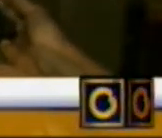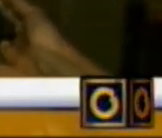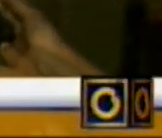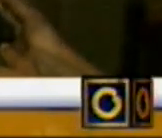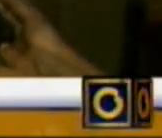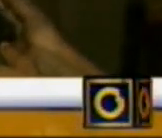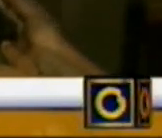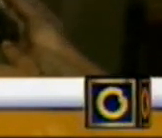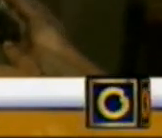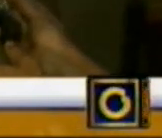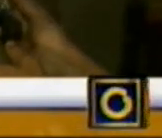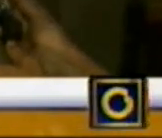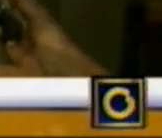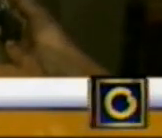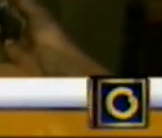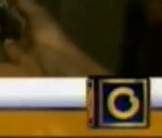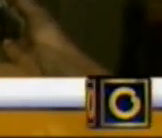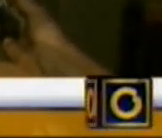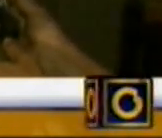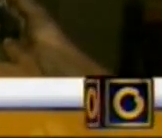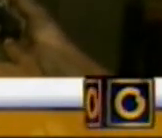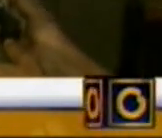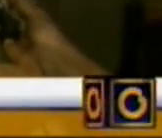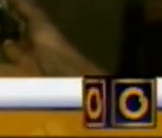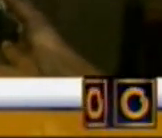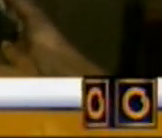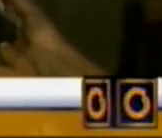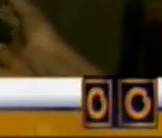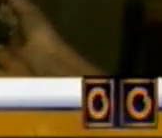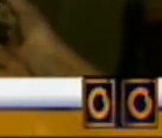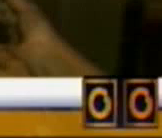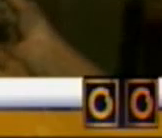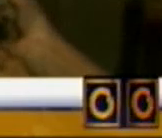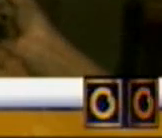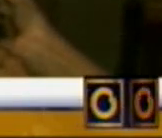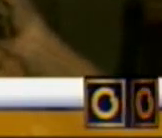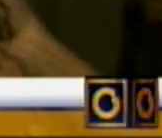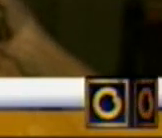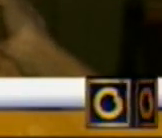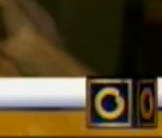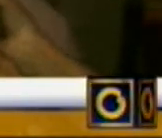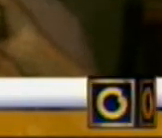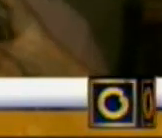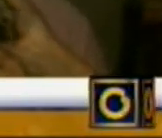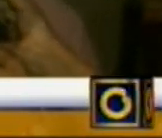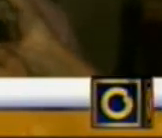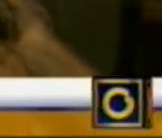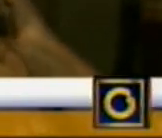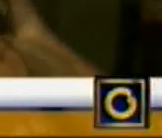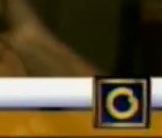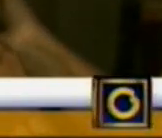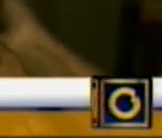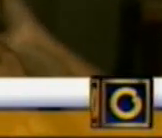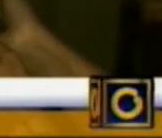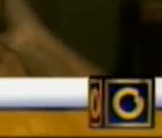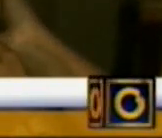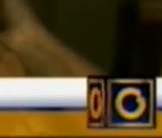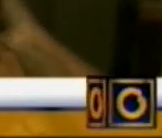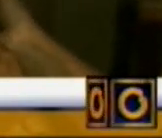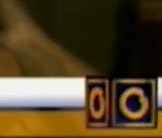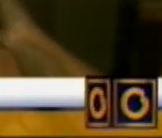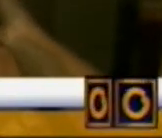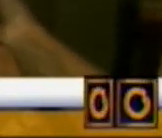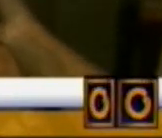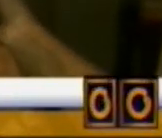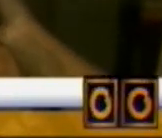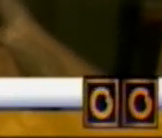aproximadamente a las 6 de la tarde en el despacho. Yo esa solicitud la recibí el miércoles según el artículo 177 del